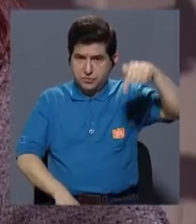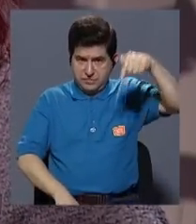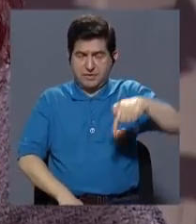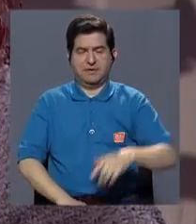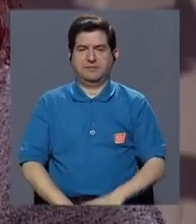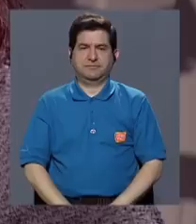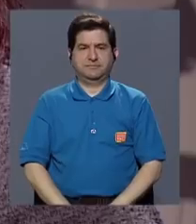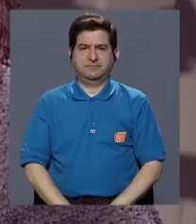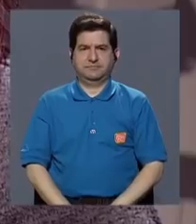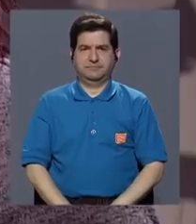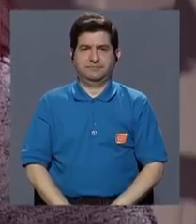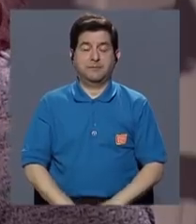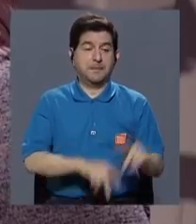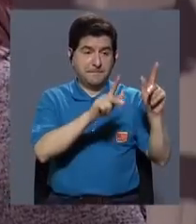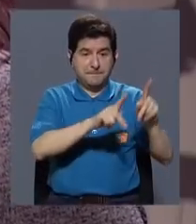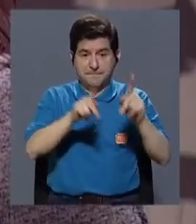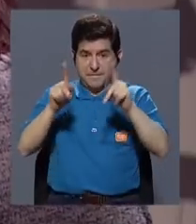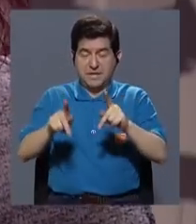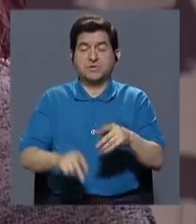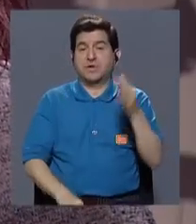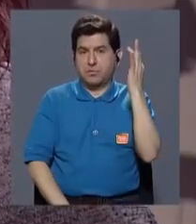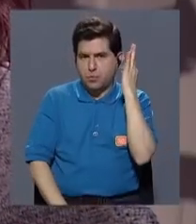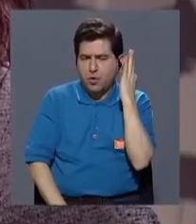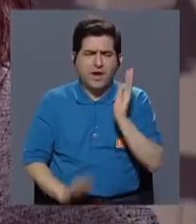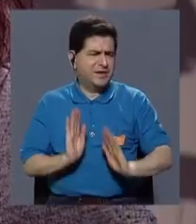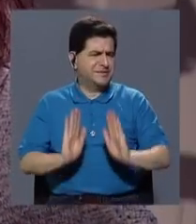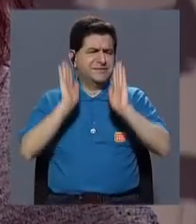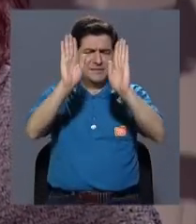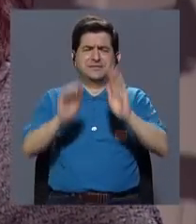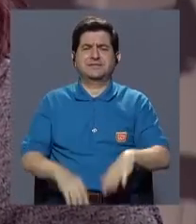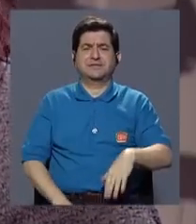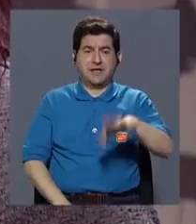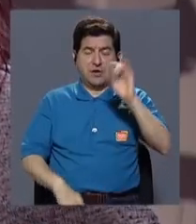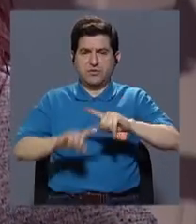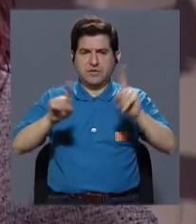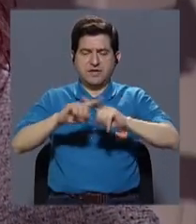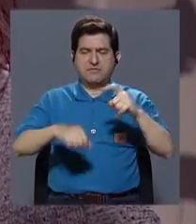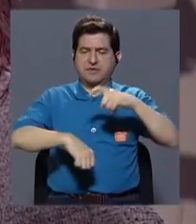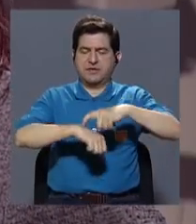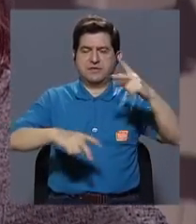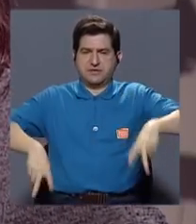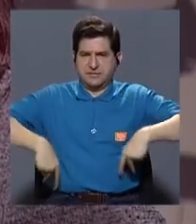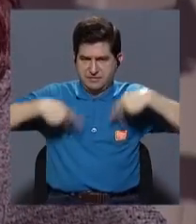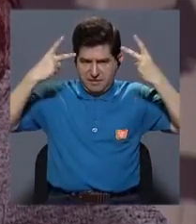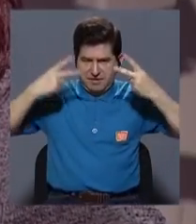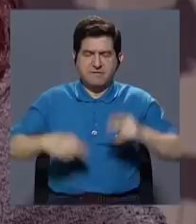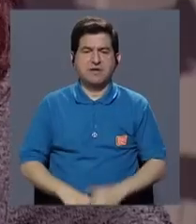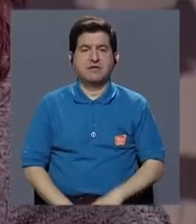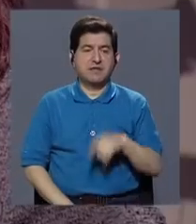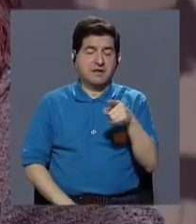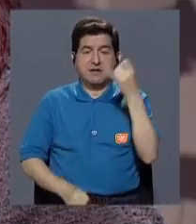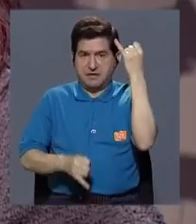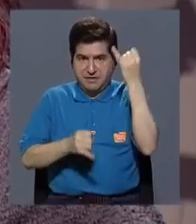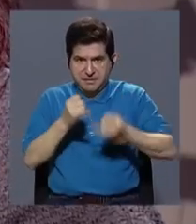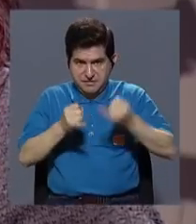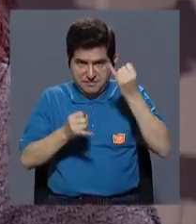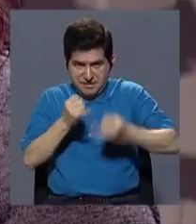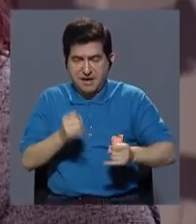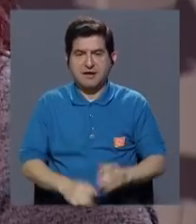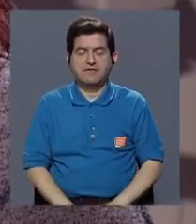de personas mujeres maravillosas que me encontré en diferentes momentos de mi vida y que terminaron por